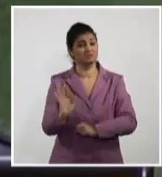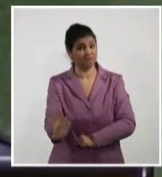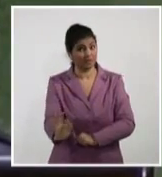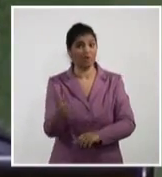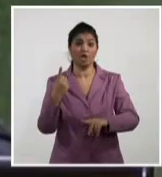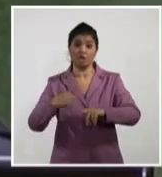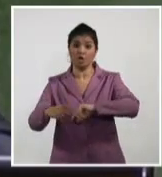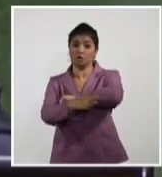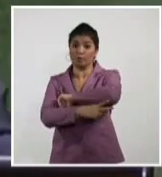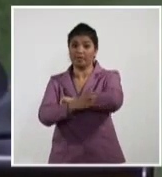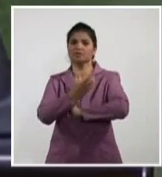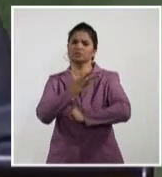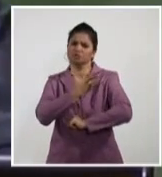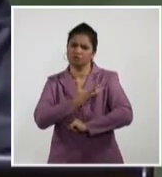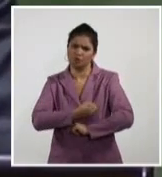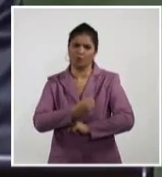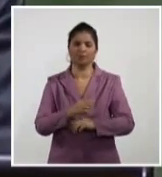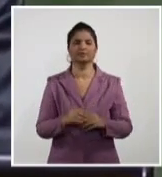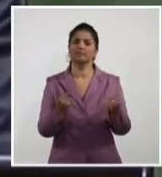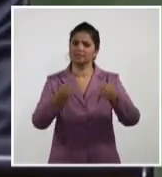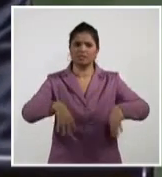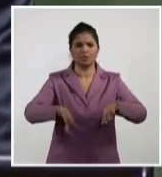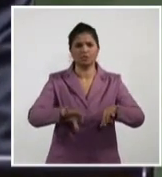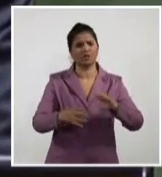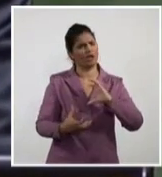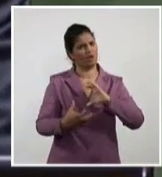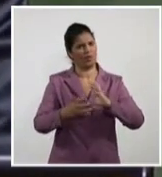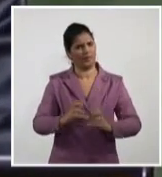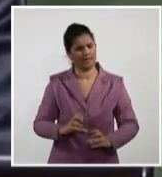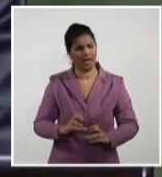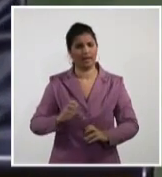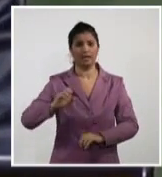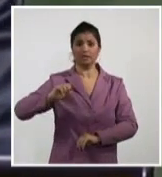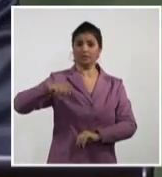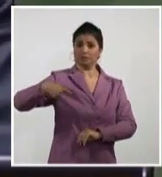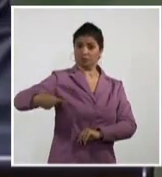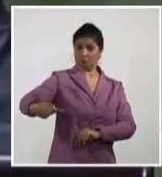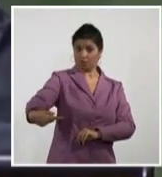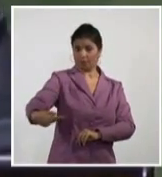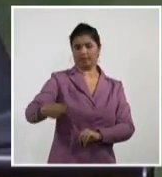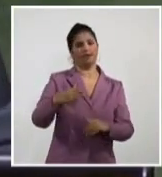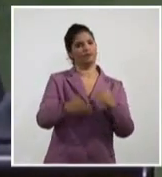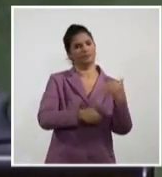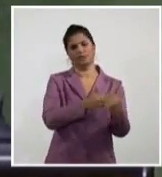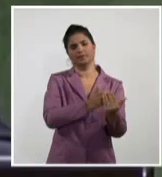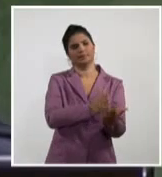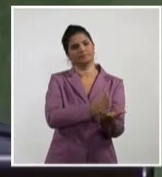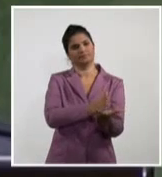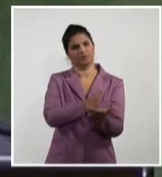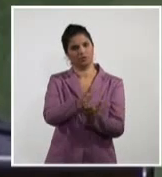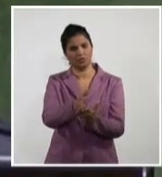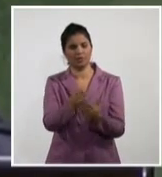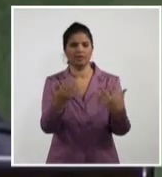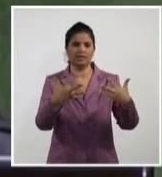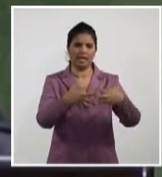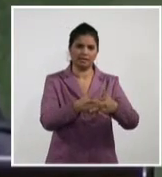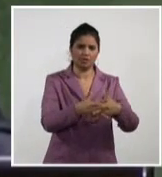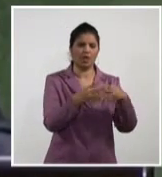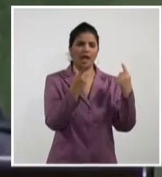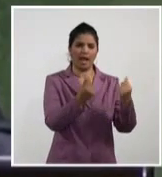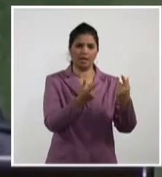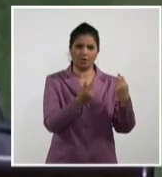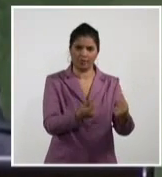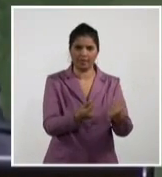el este y el oeste. Nos estamos acercando cada vez más a una gran fractura en los sistemas económicos y financieros y en